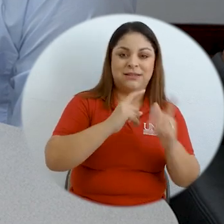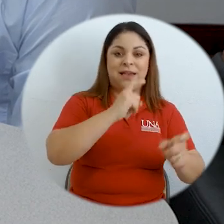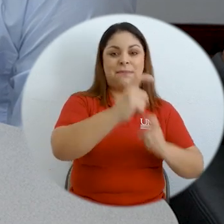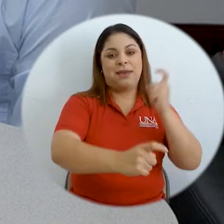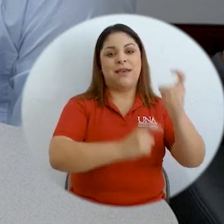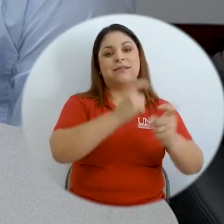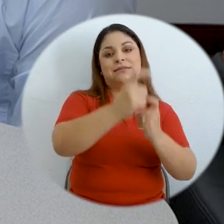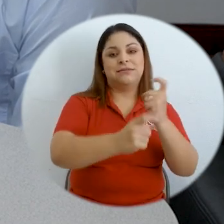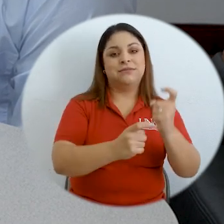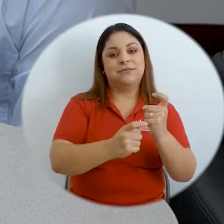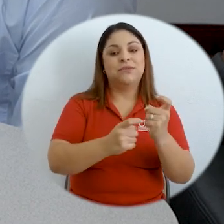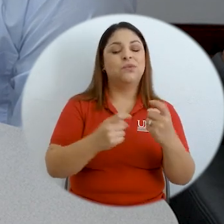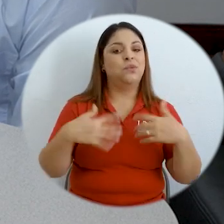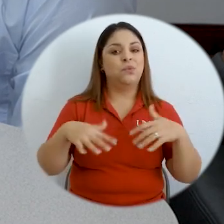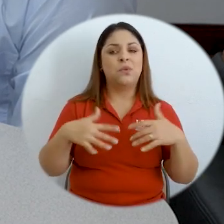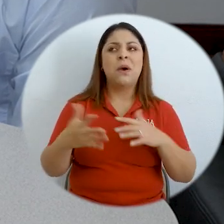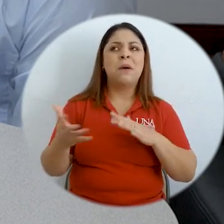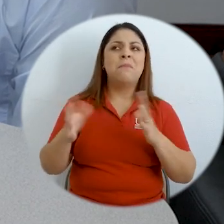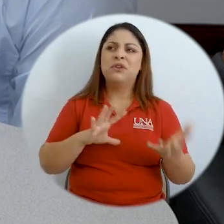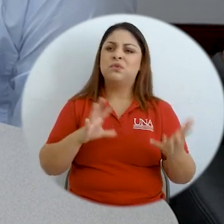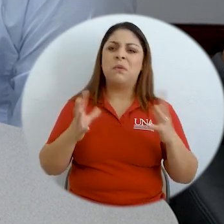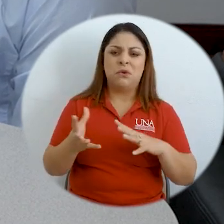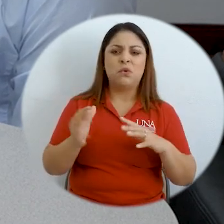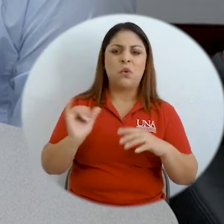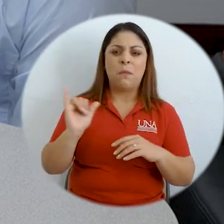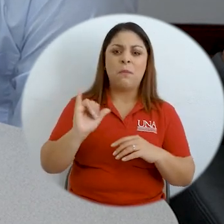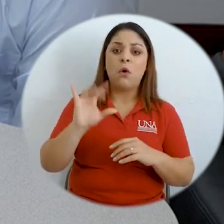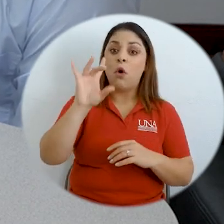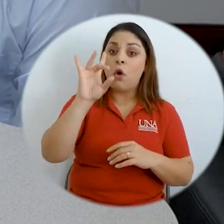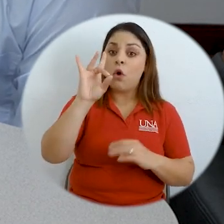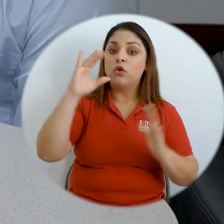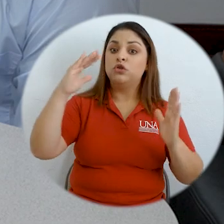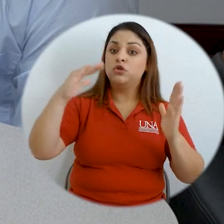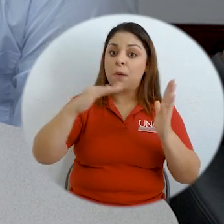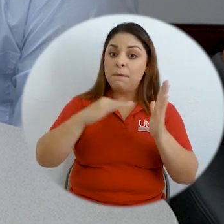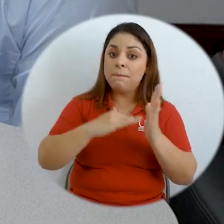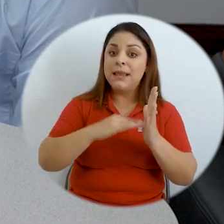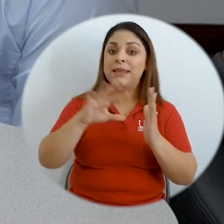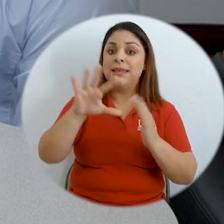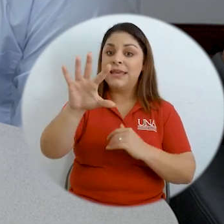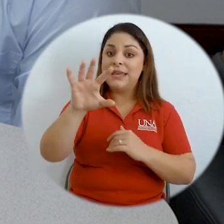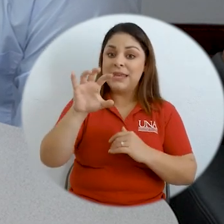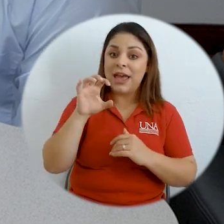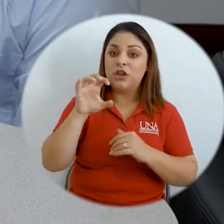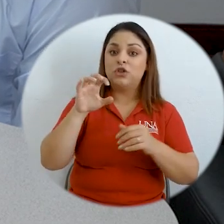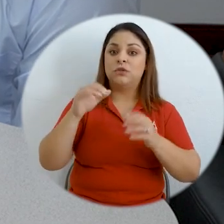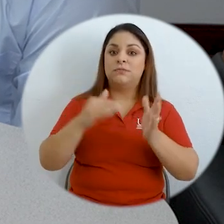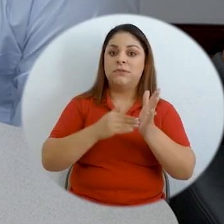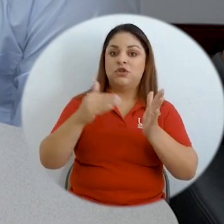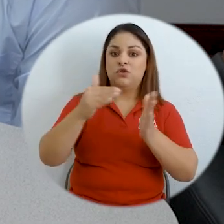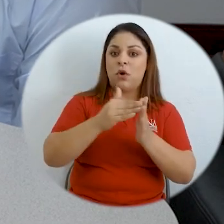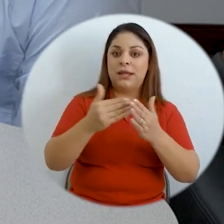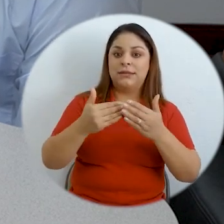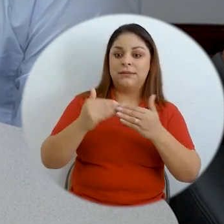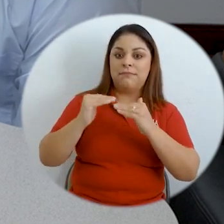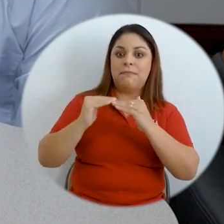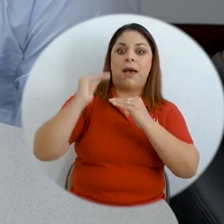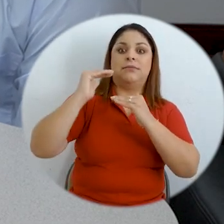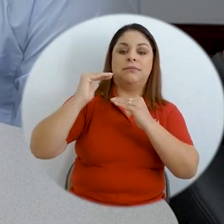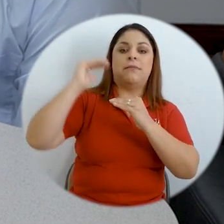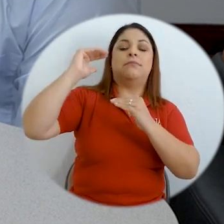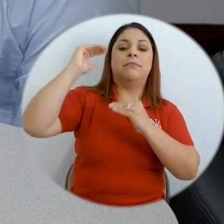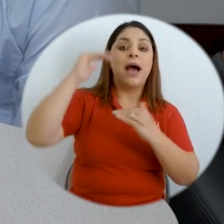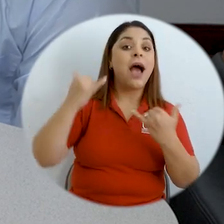becas en estos años. Pasamos de más o menos 8.500 millones, ahora pretendemos llegar a cerca